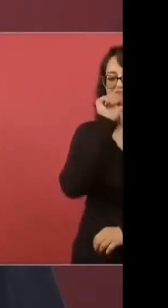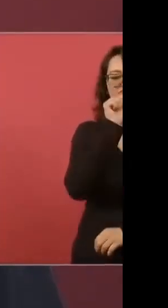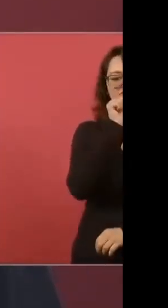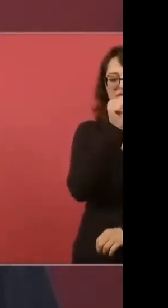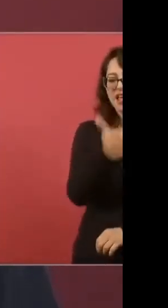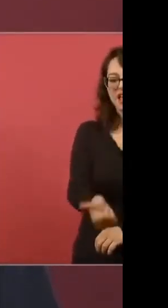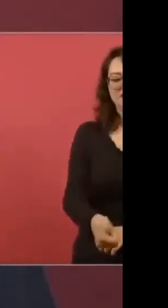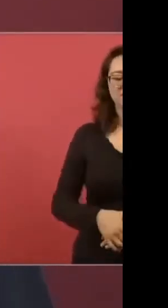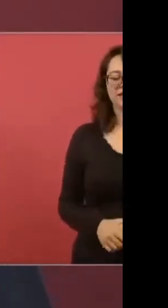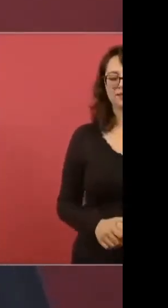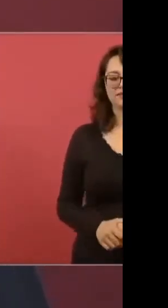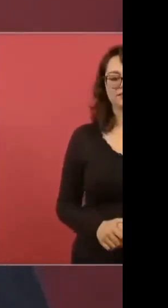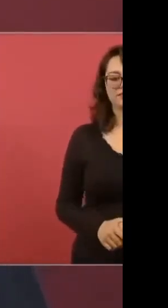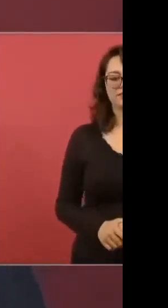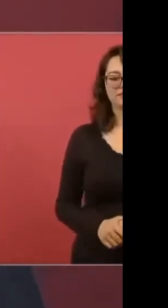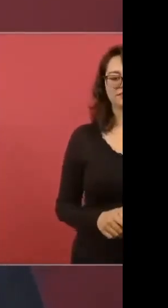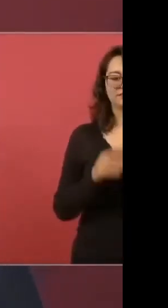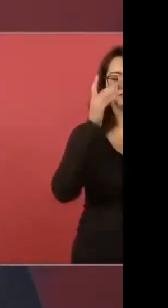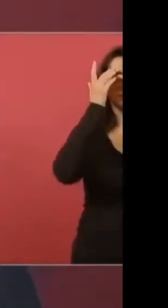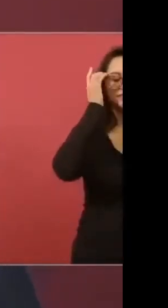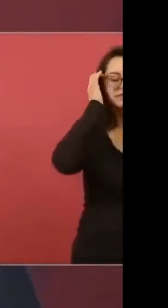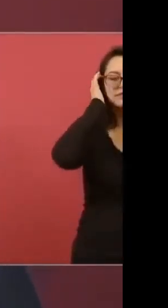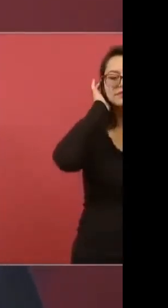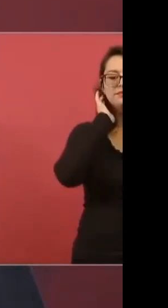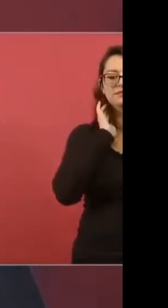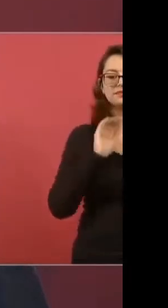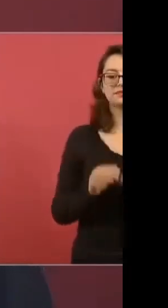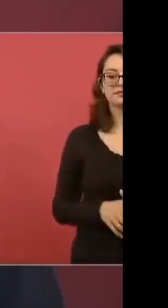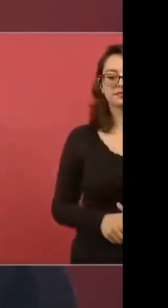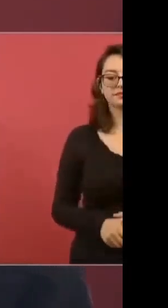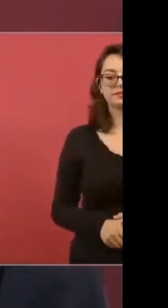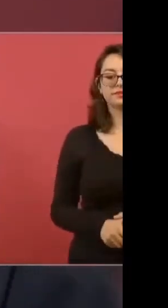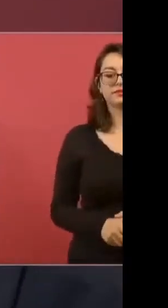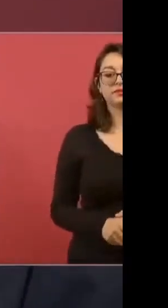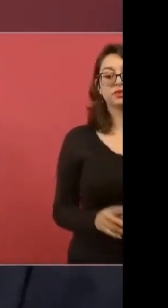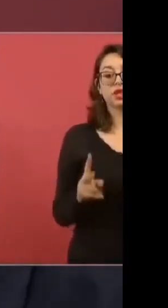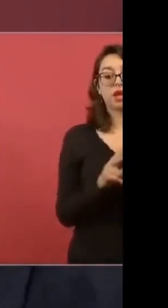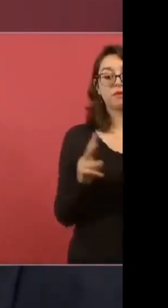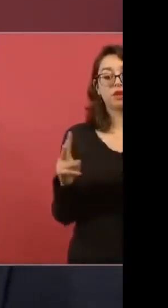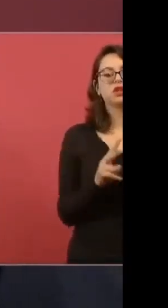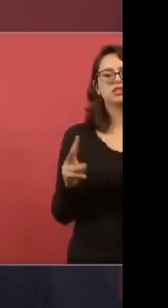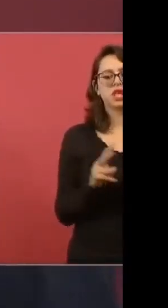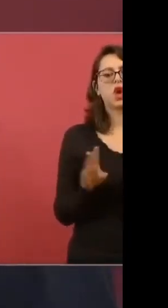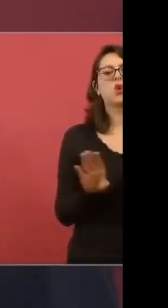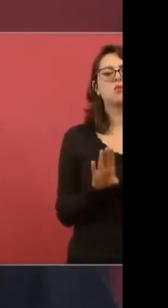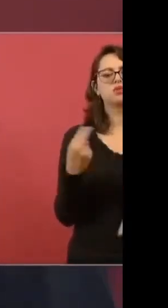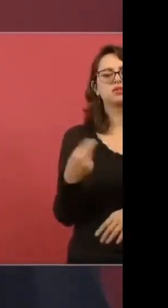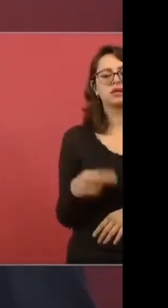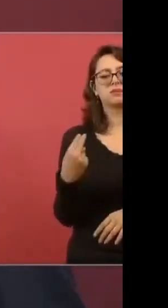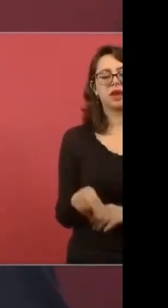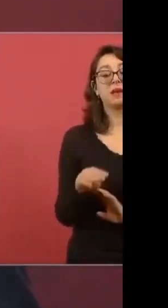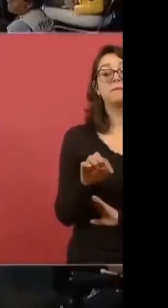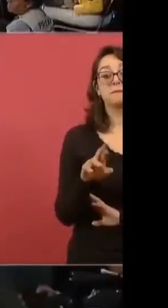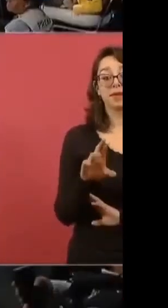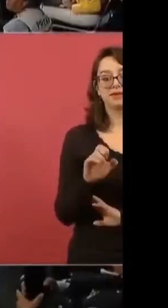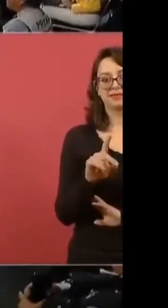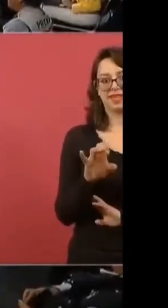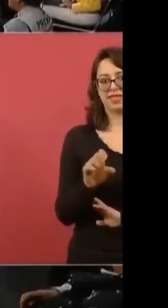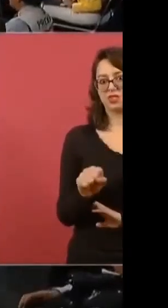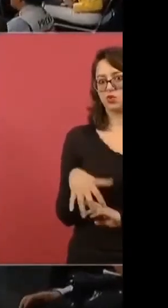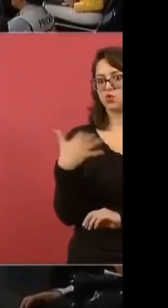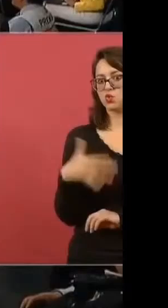Cómo se llama la camioneta esa que mencionan en un corrido no no no no no otra no la Mercedes Mercedes